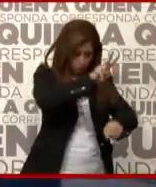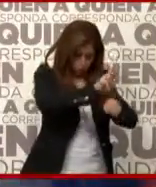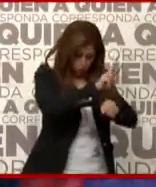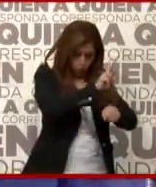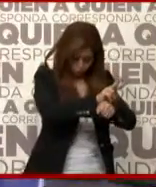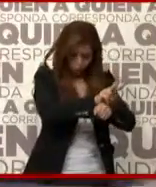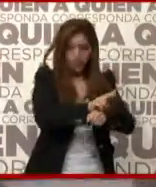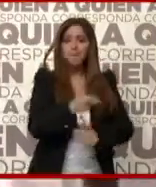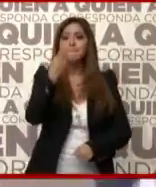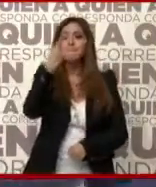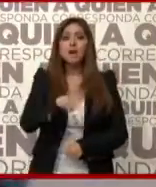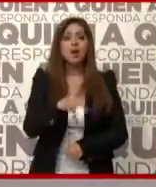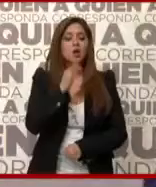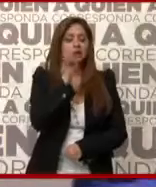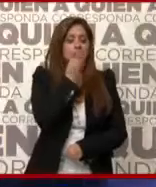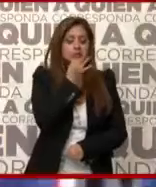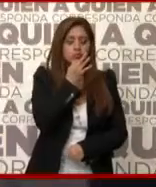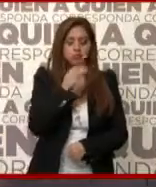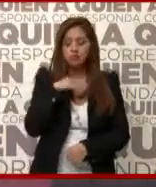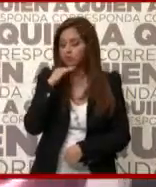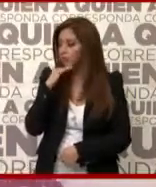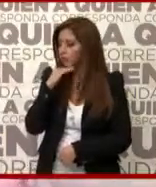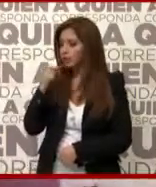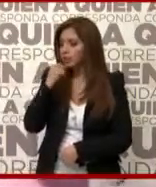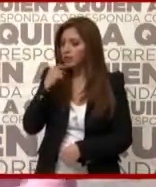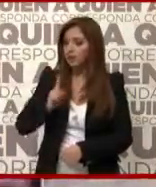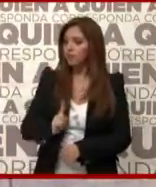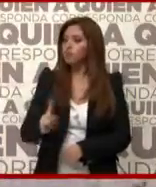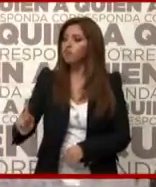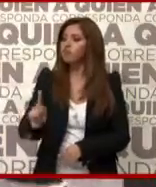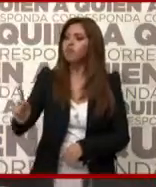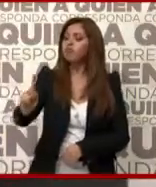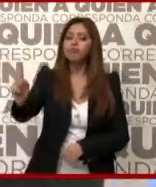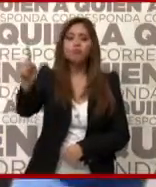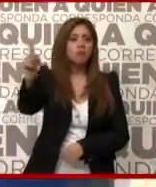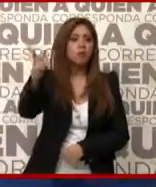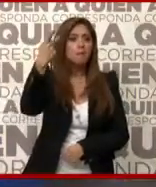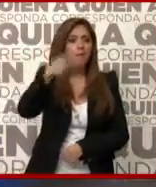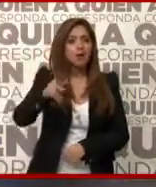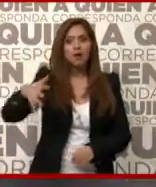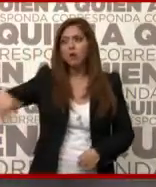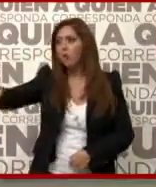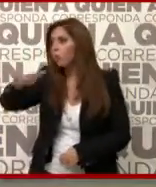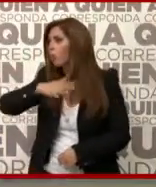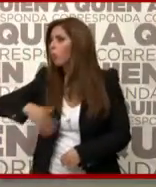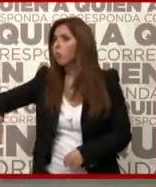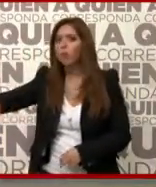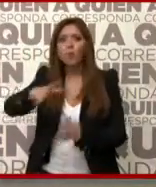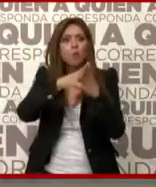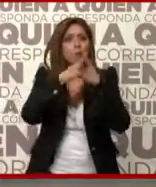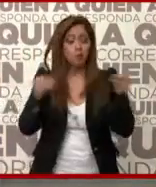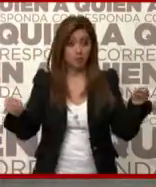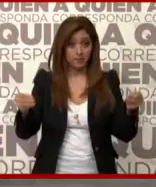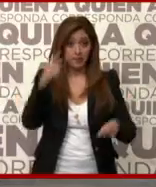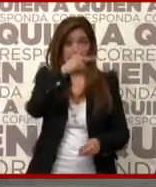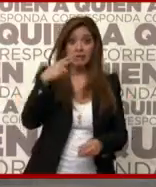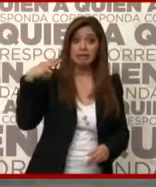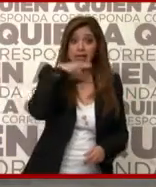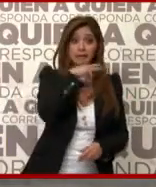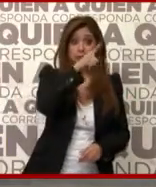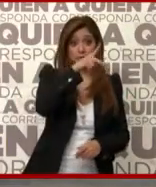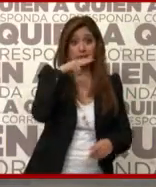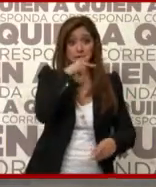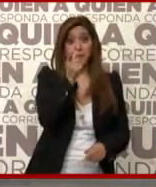de vista a la menor unos segundos, esta salió a la calle y desde entonces no han podido reunirse con ella. Inmediatamente acudieron a